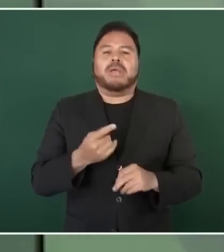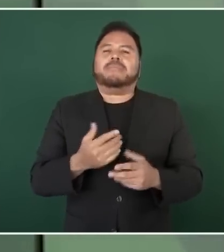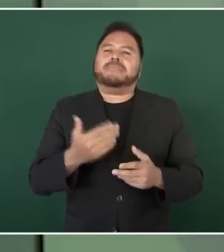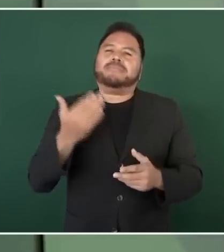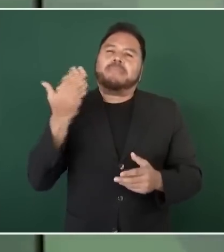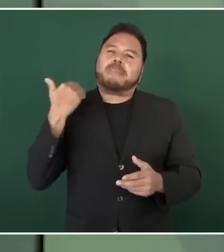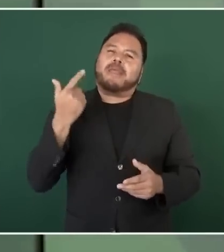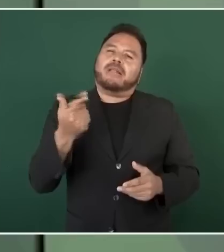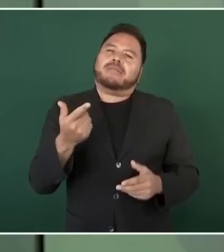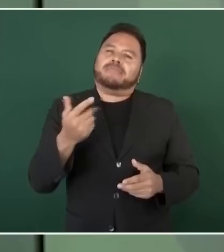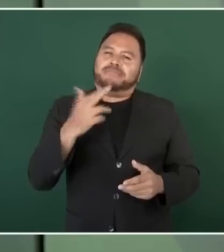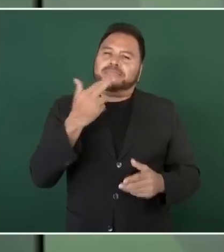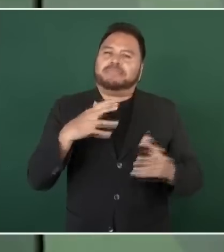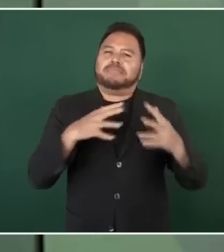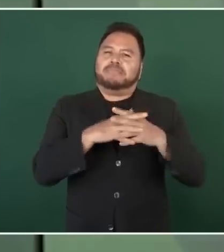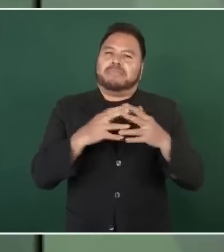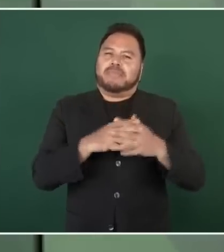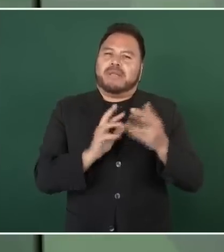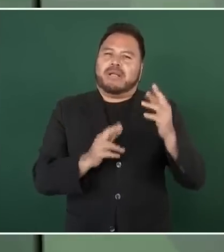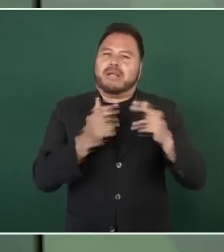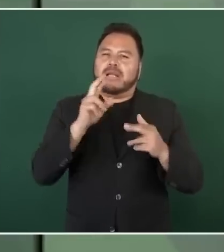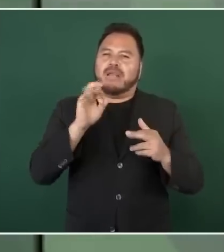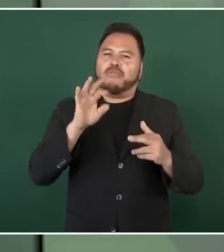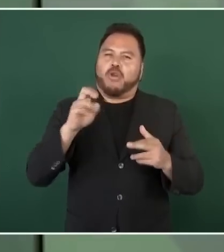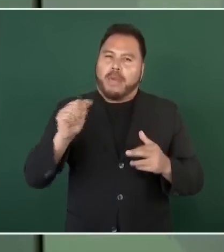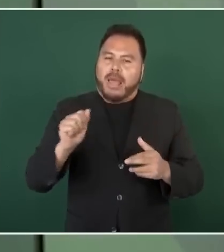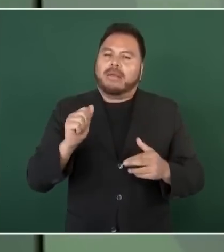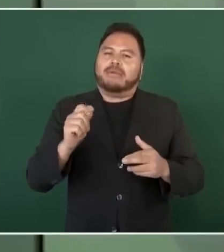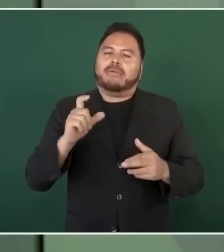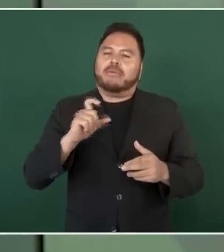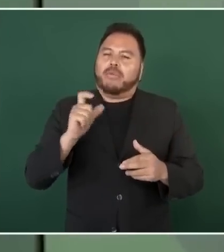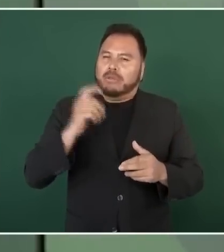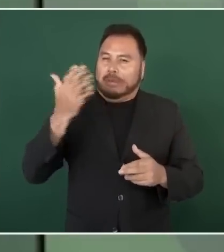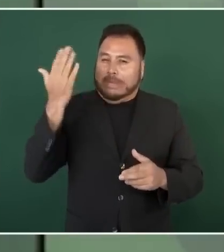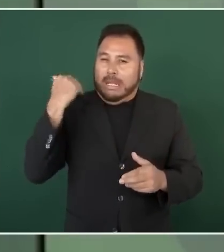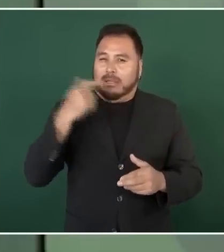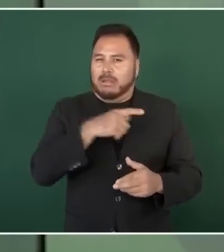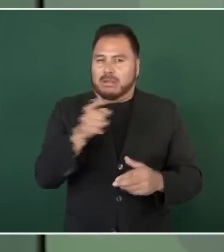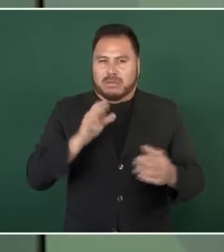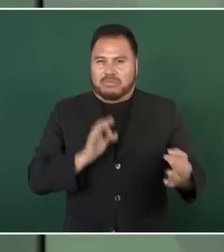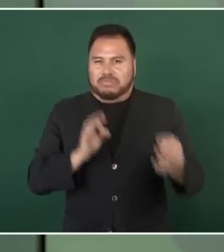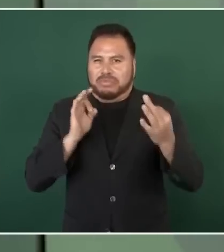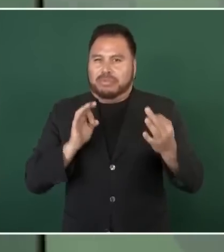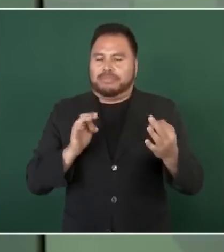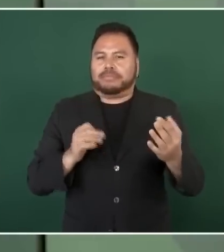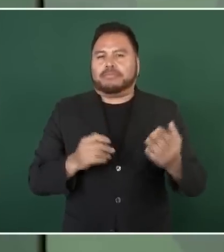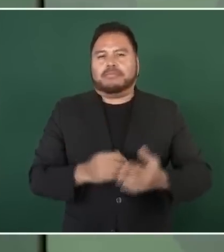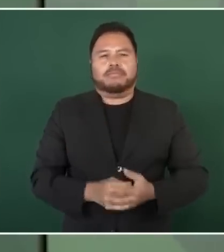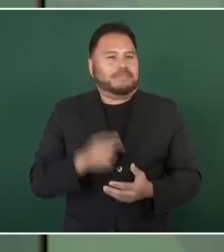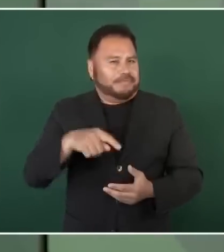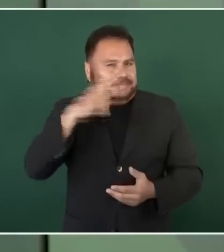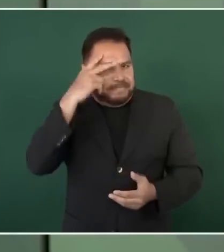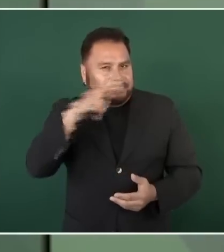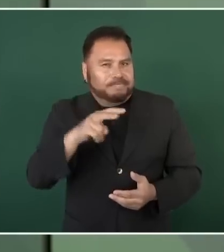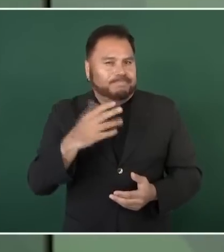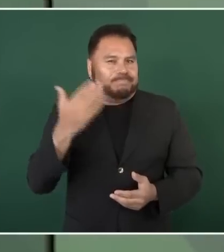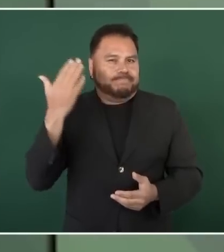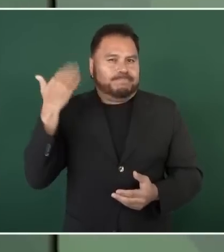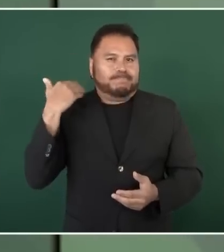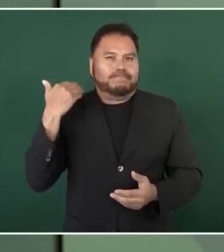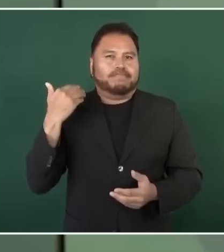la guerra de reforma y sobre todo cuando la defensa de nuestro país